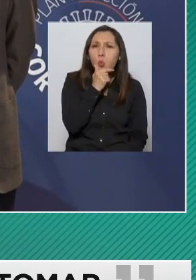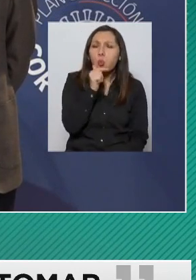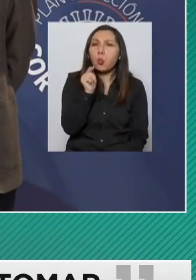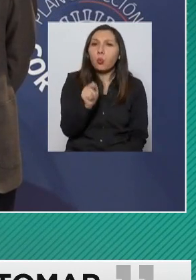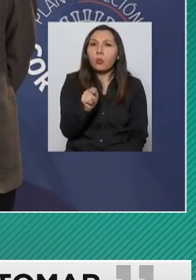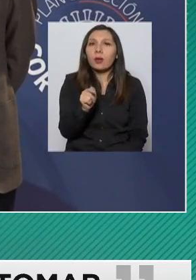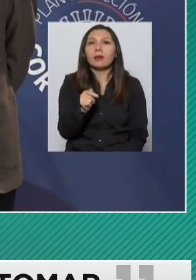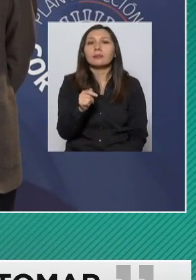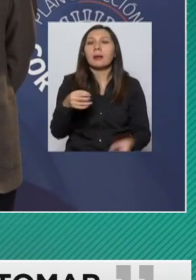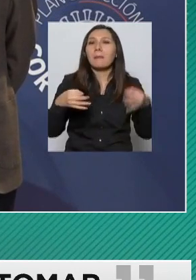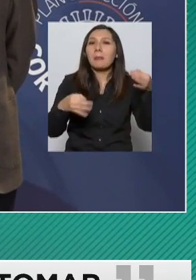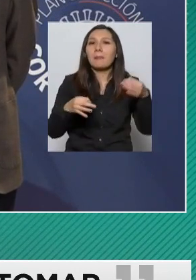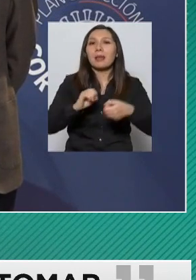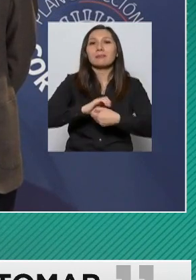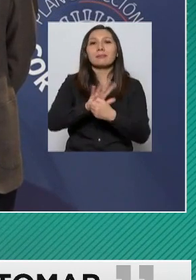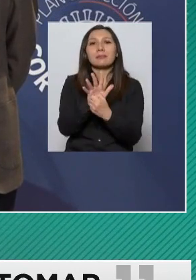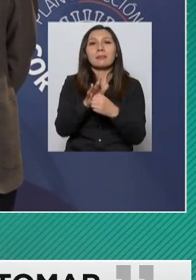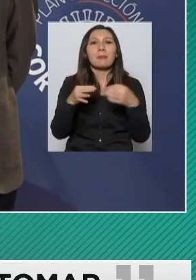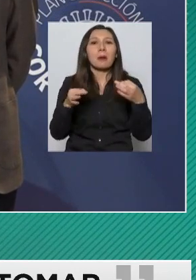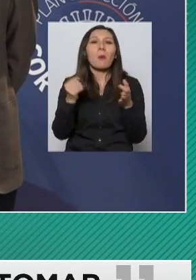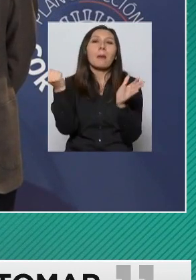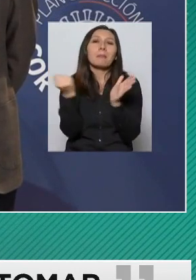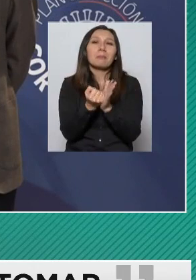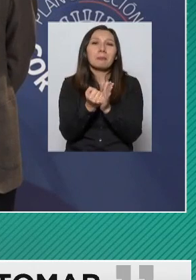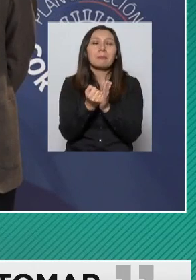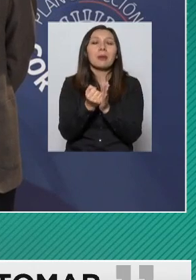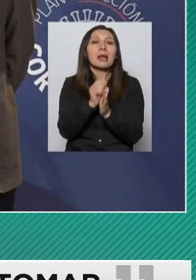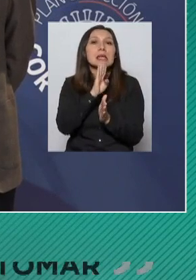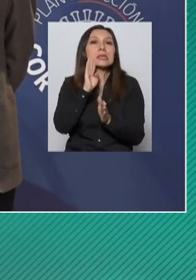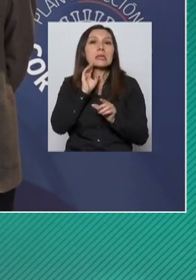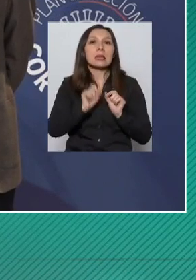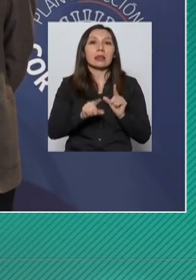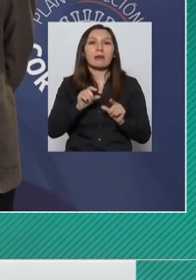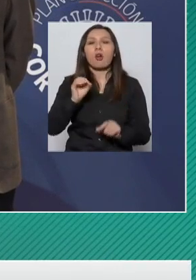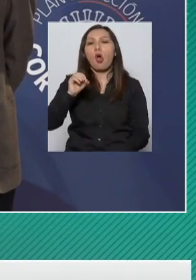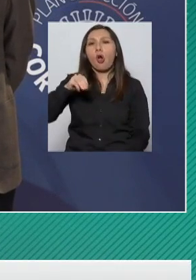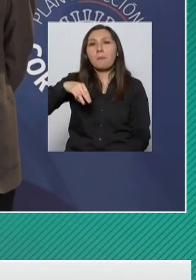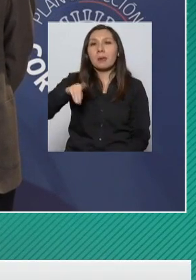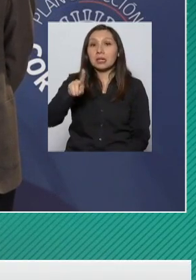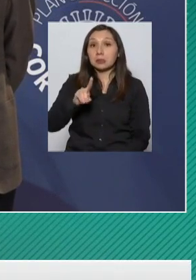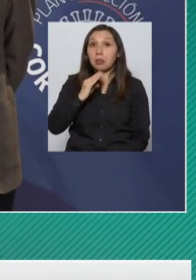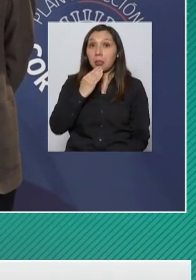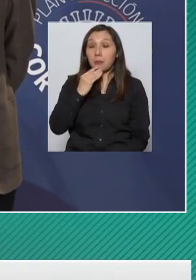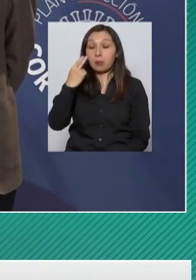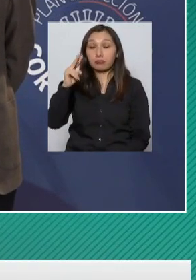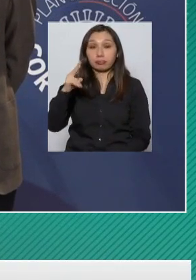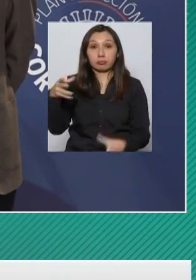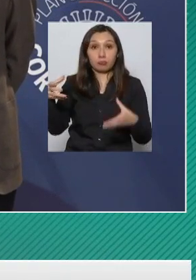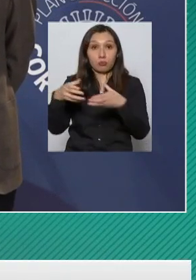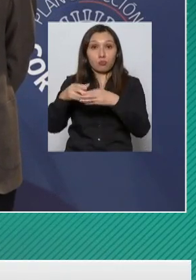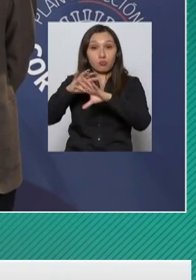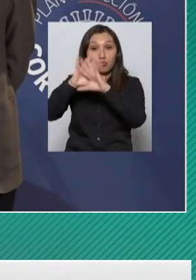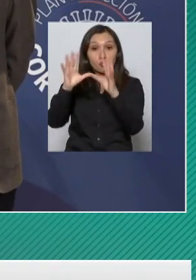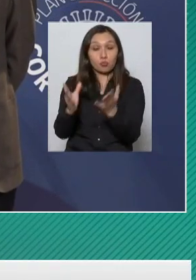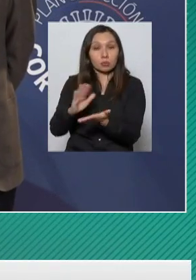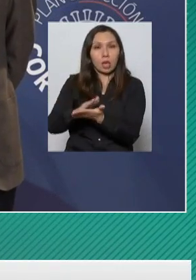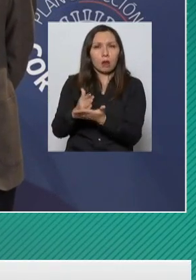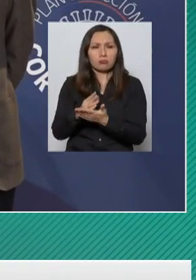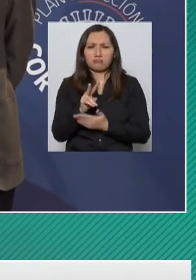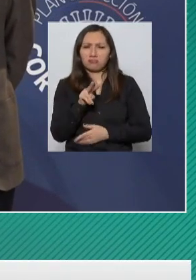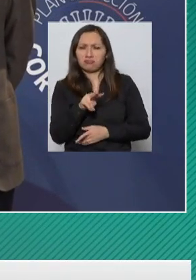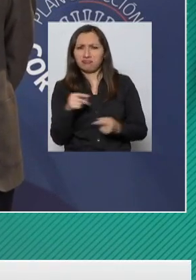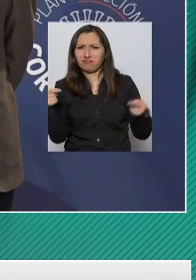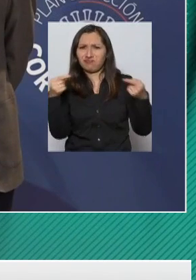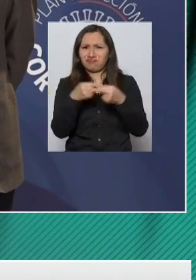con este carnet kobe o este pasaporte de impunidad que hablaba lado ms la propia organización mundial de la salud ha tenido ciertas